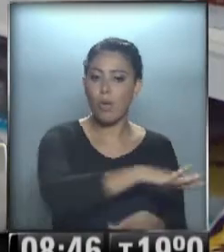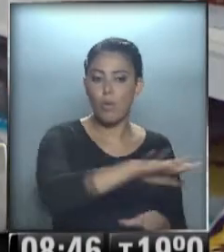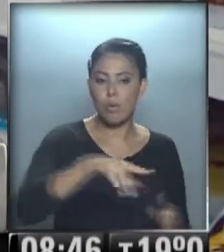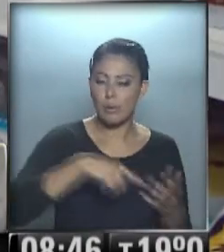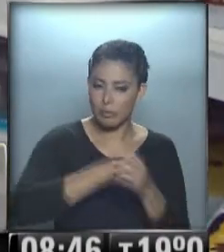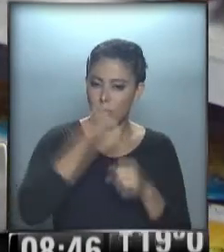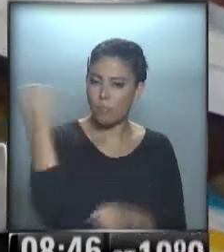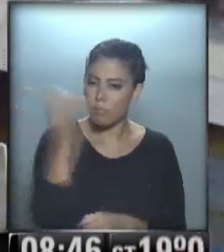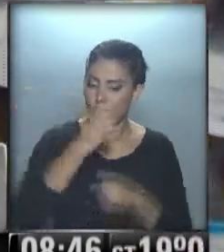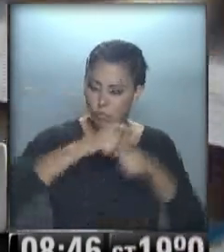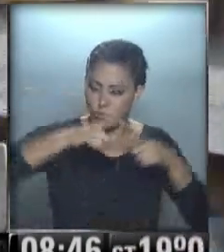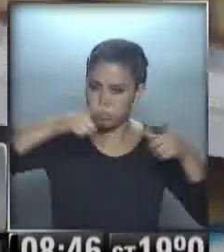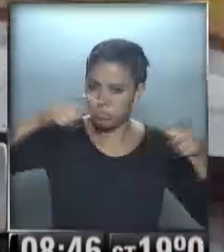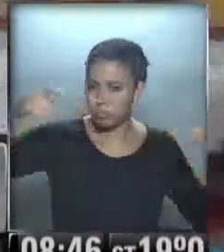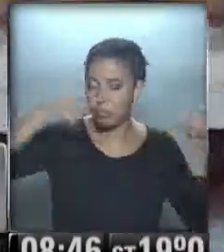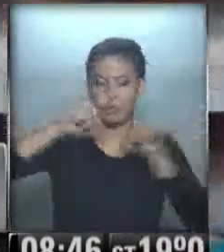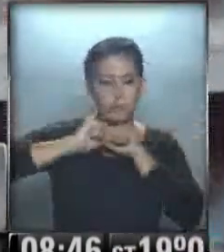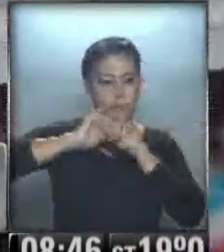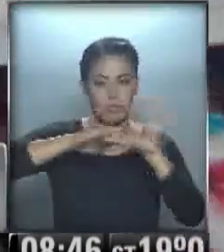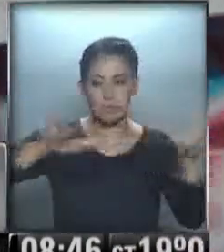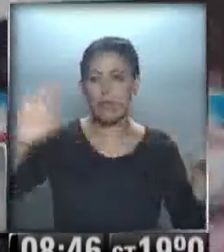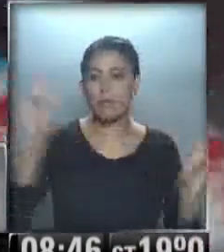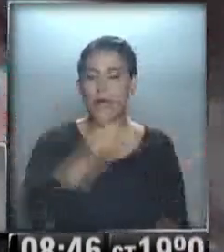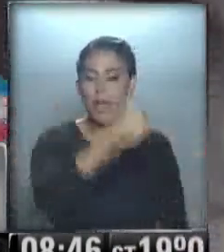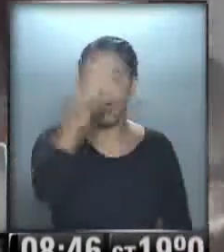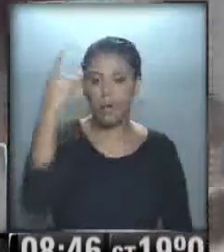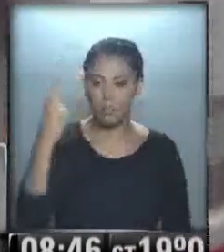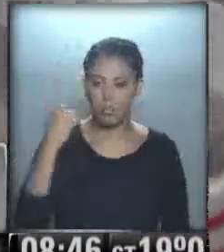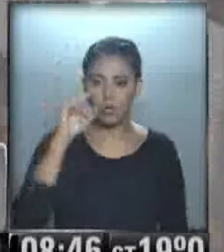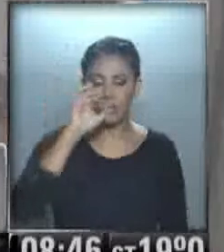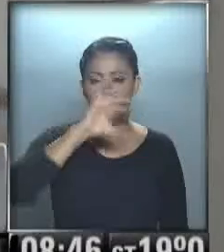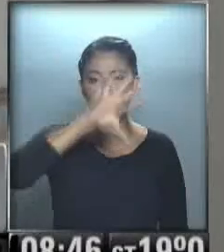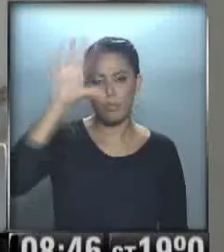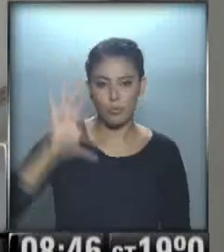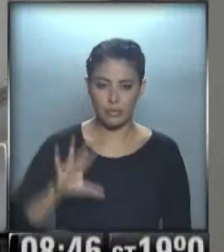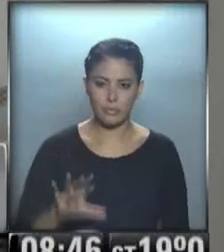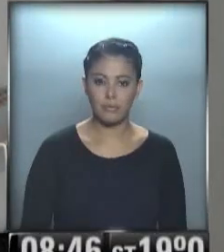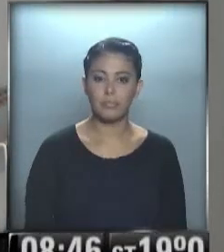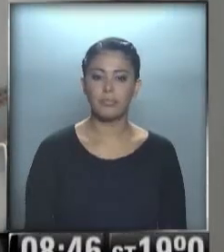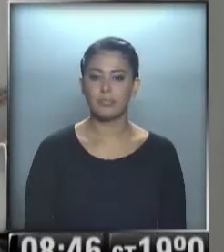interior y extenderse radialmente dentro de cada una de las zonas.